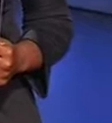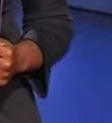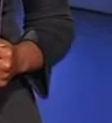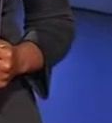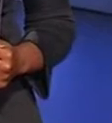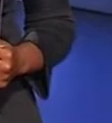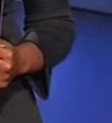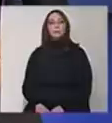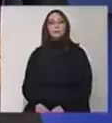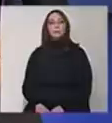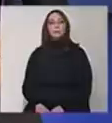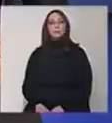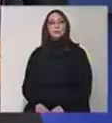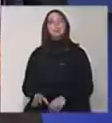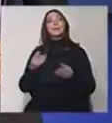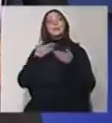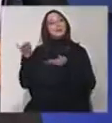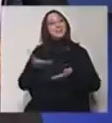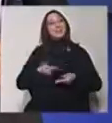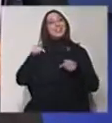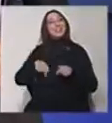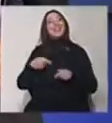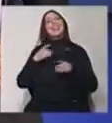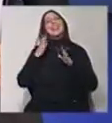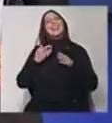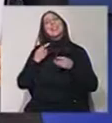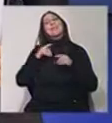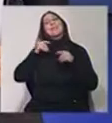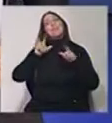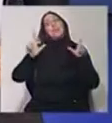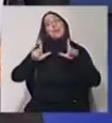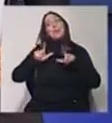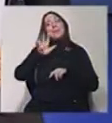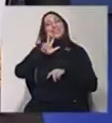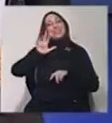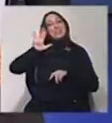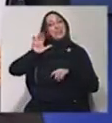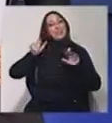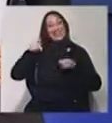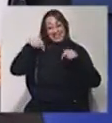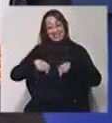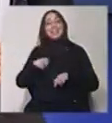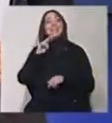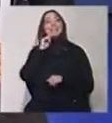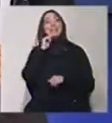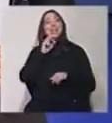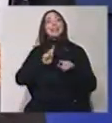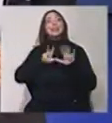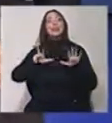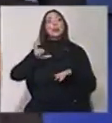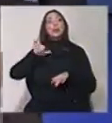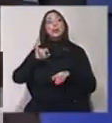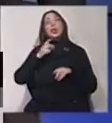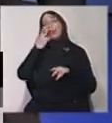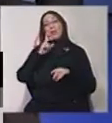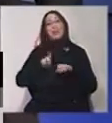Señoras, señores, muy pero muy buenas noches. Bienvenidos a una nueva entrega de 3356 en este viernes 18 de mayo de